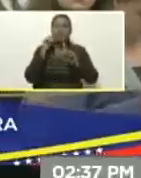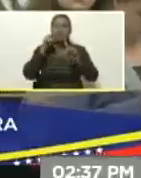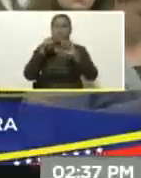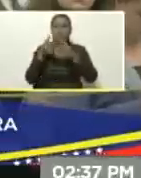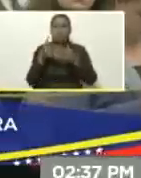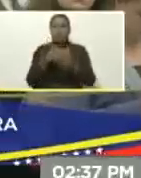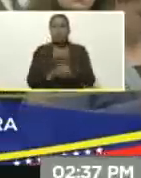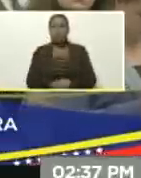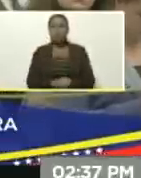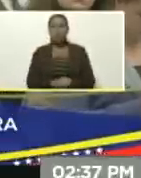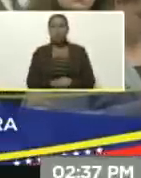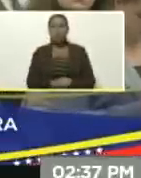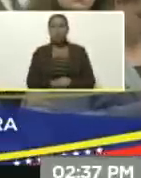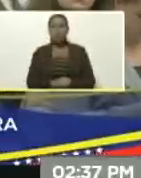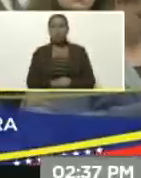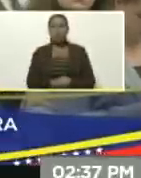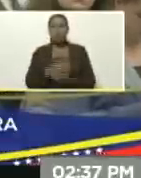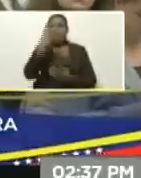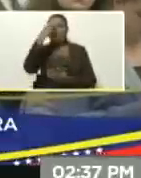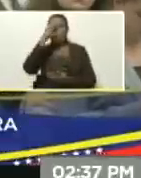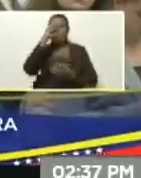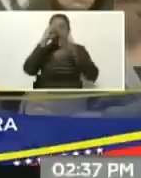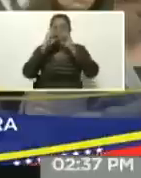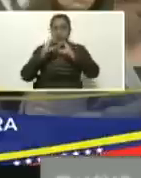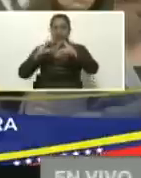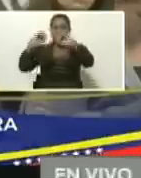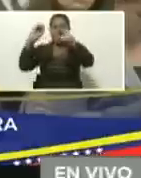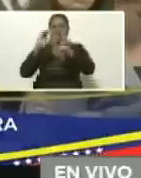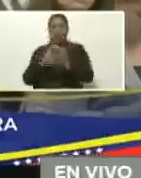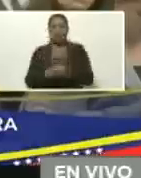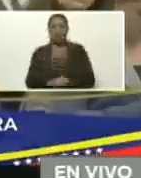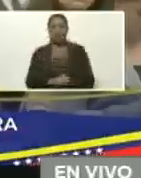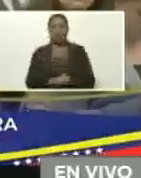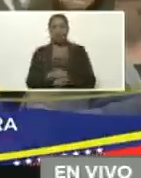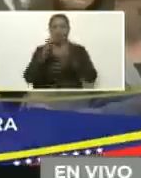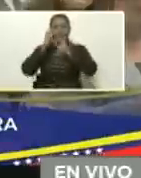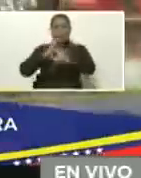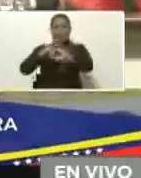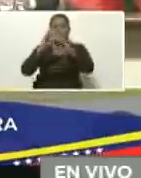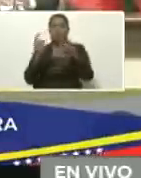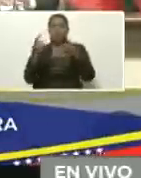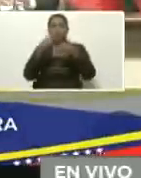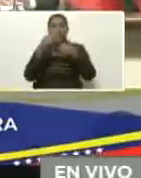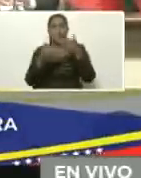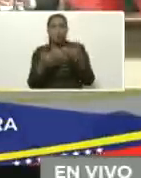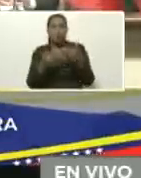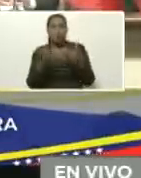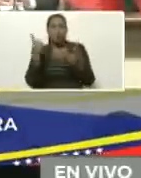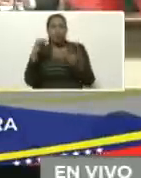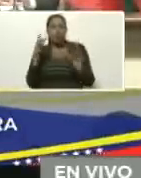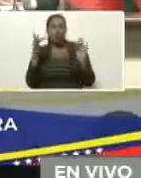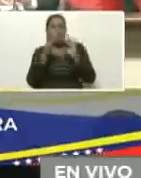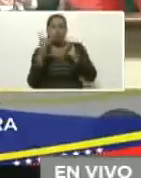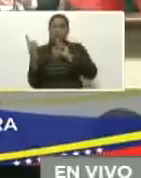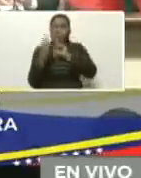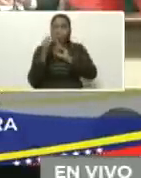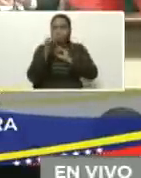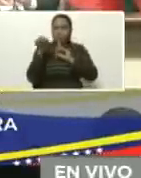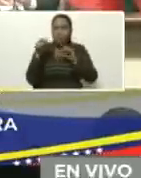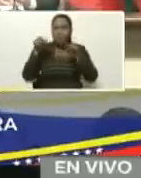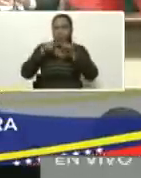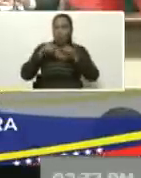a Finlandia? No sé si algunas autoridades han tenido un contacto con